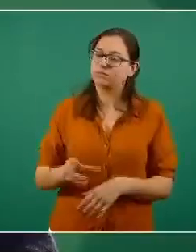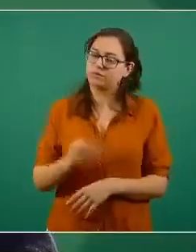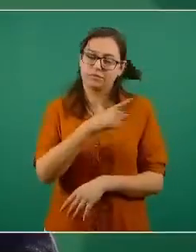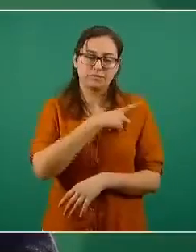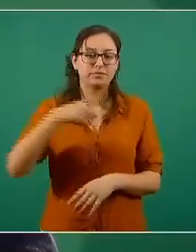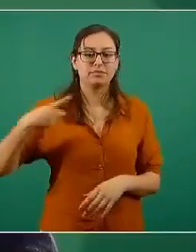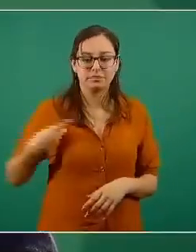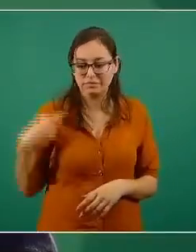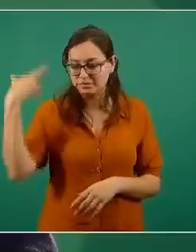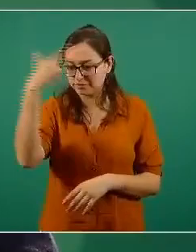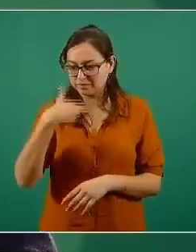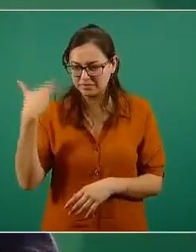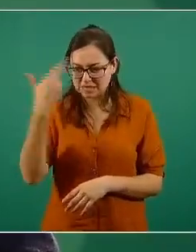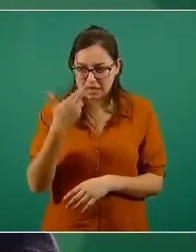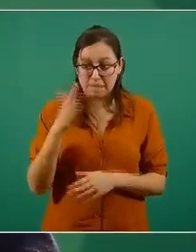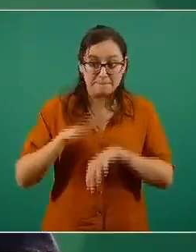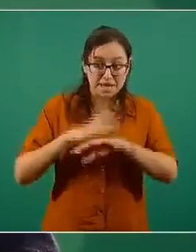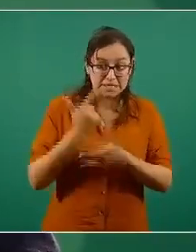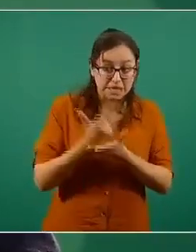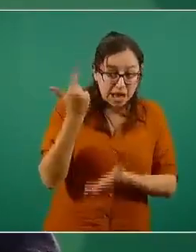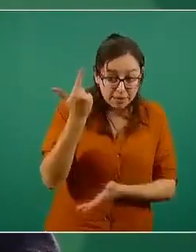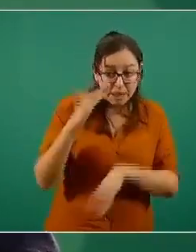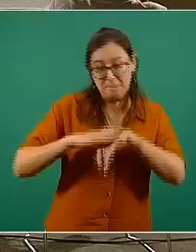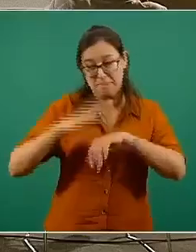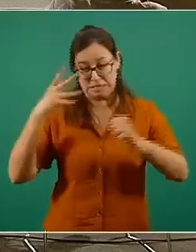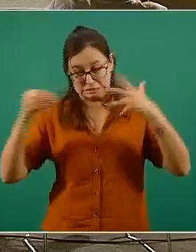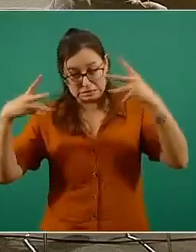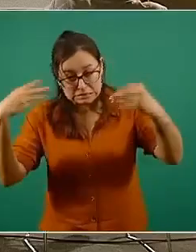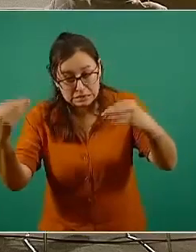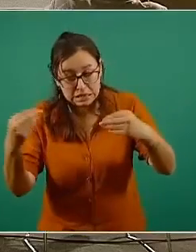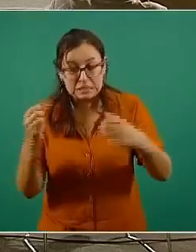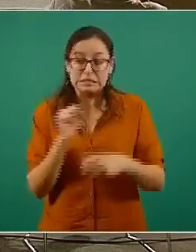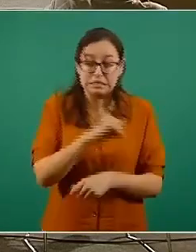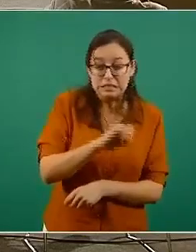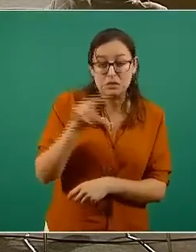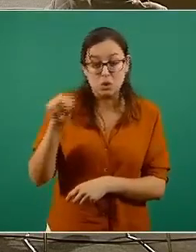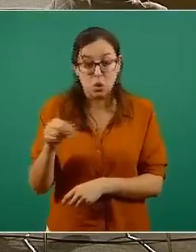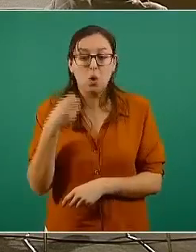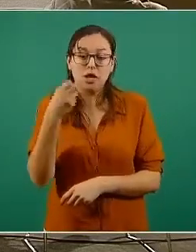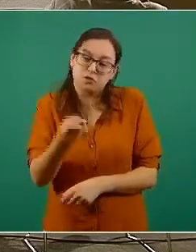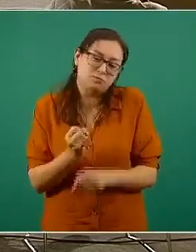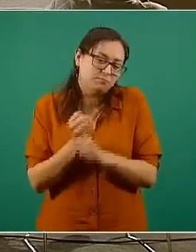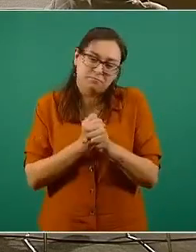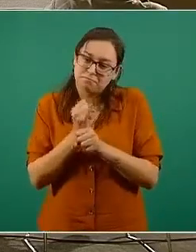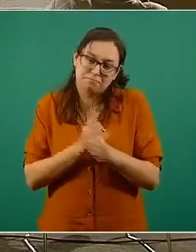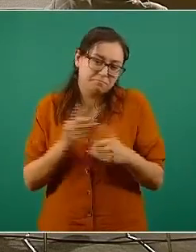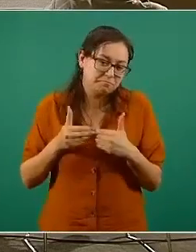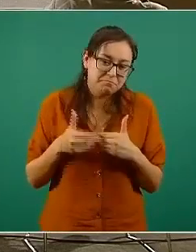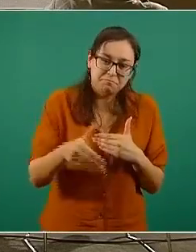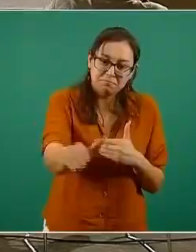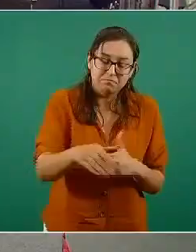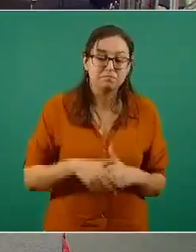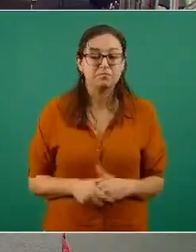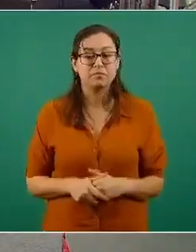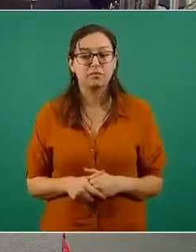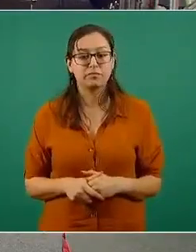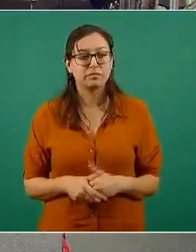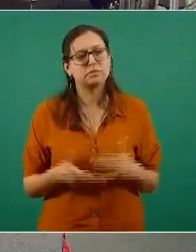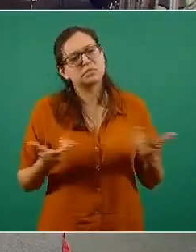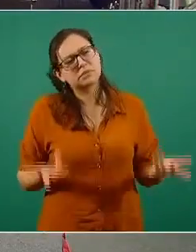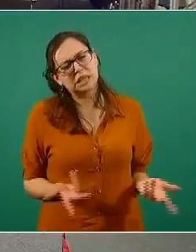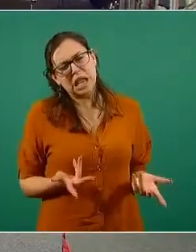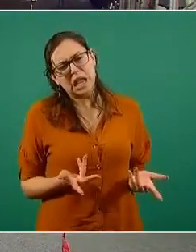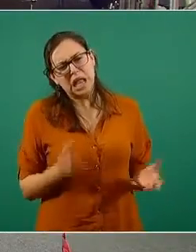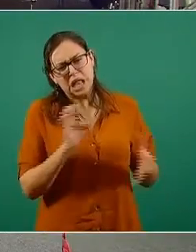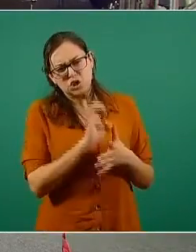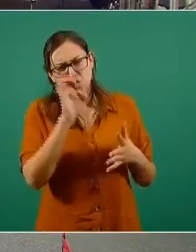mutación es significativa o no. Entonces, digo, eso veremos los estudios posteriores para caracterización. O sea, primero tendremos que